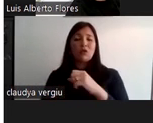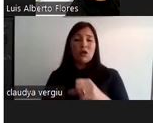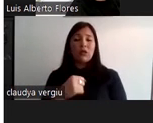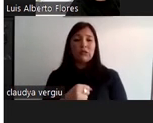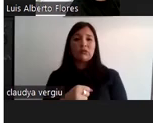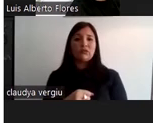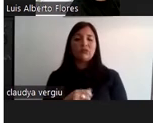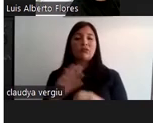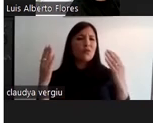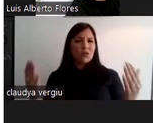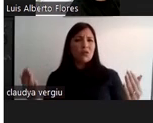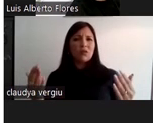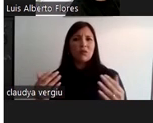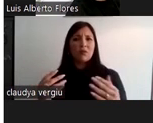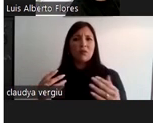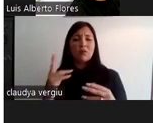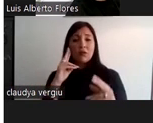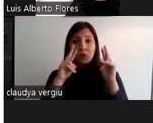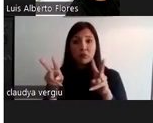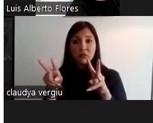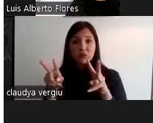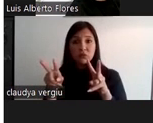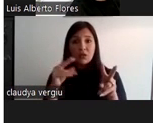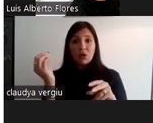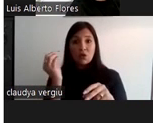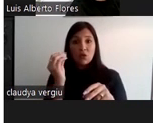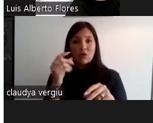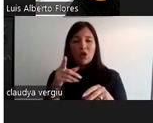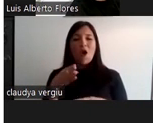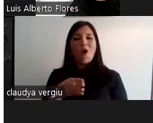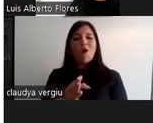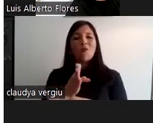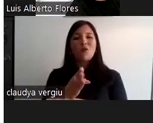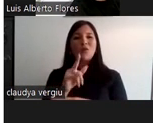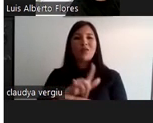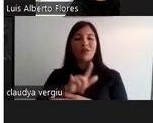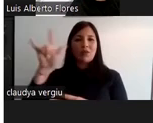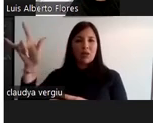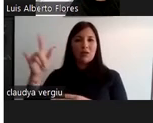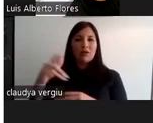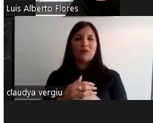pueden visualizar principalmente los jóvenes estas oportunidades de viaje